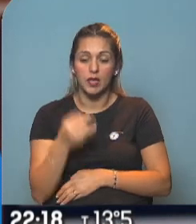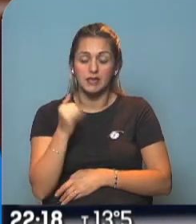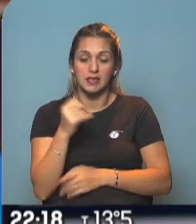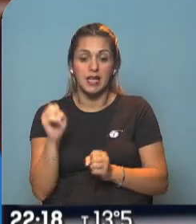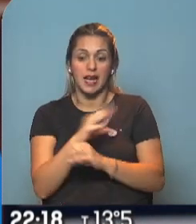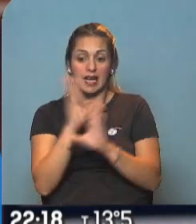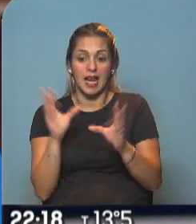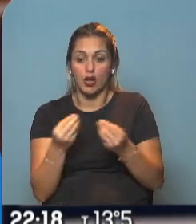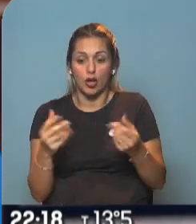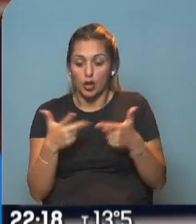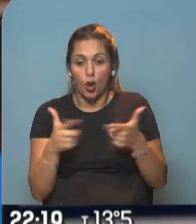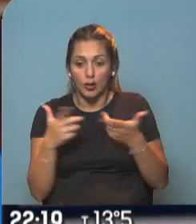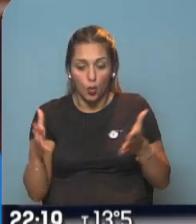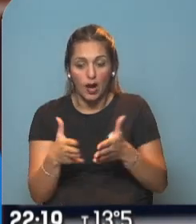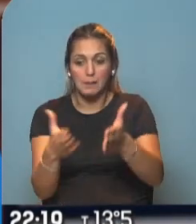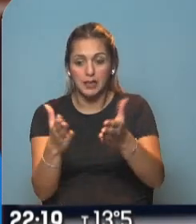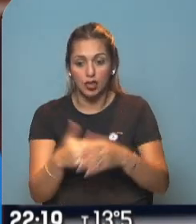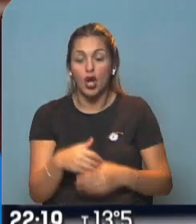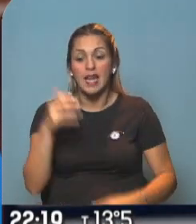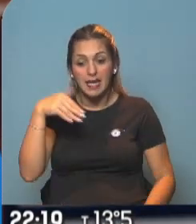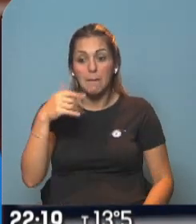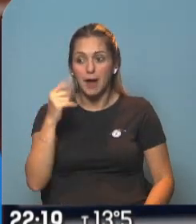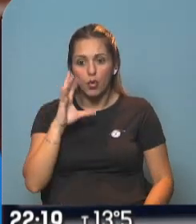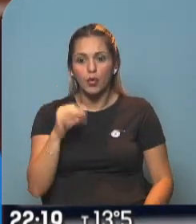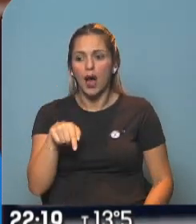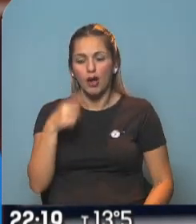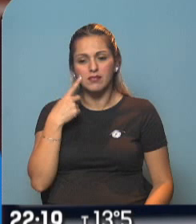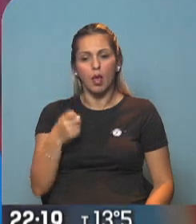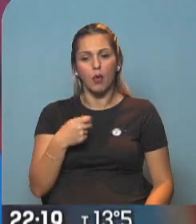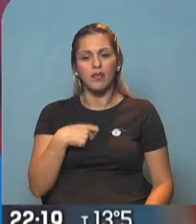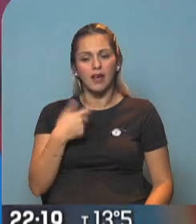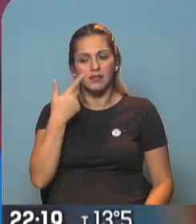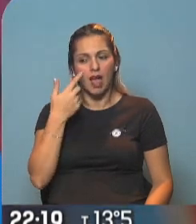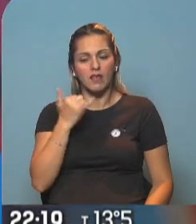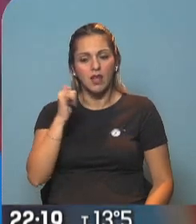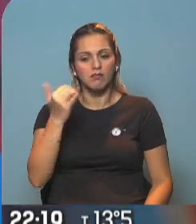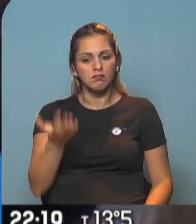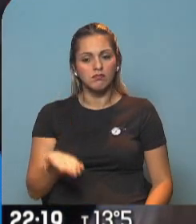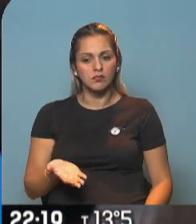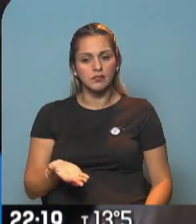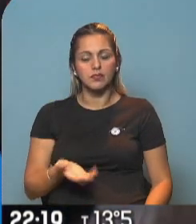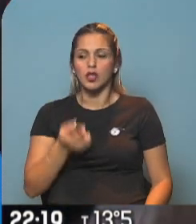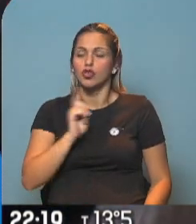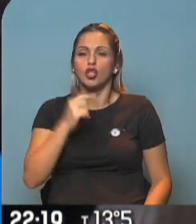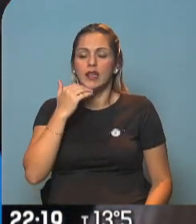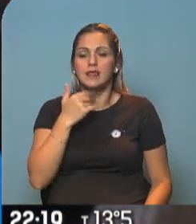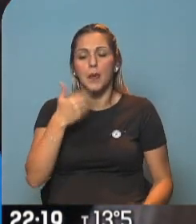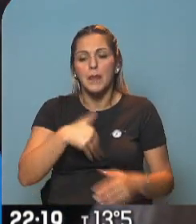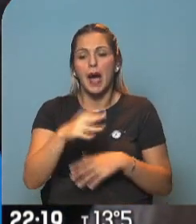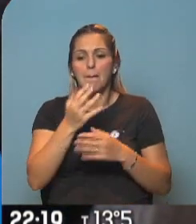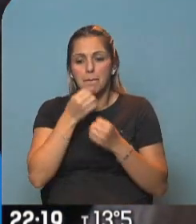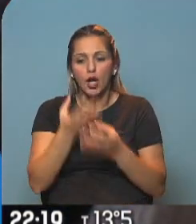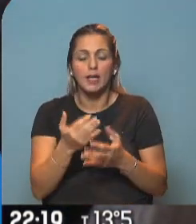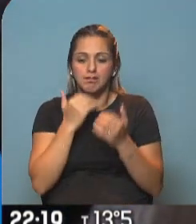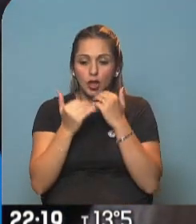claramente no va para ningún lado, y Maduro lo está empezando a reconocer con más claridad. Yo no digo que eso derive en que las cosas mejoren, pero insistió